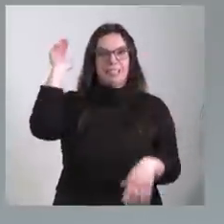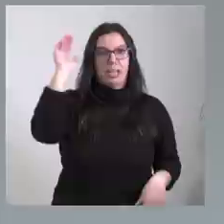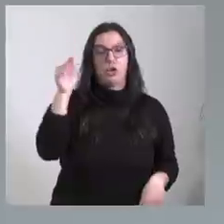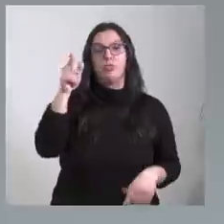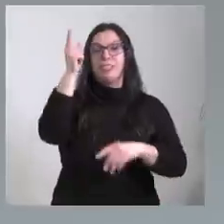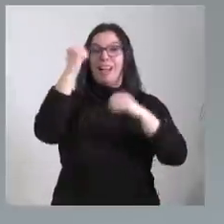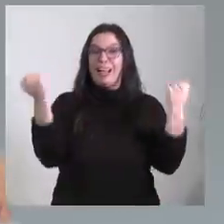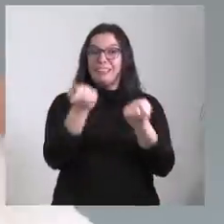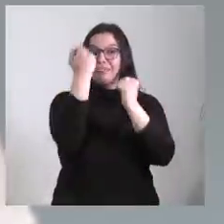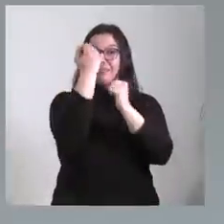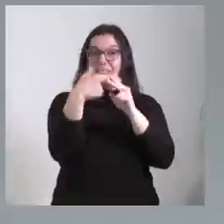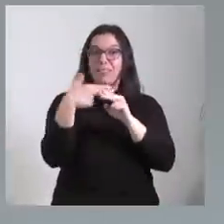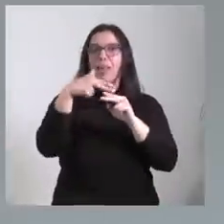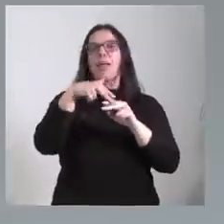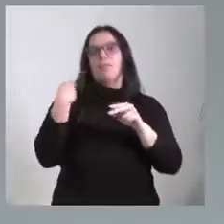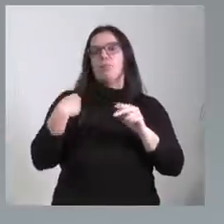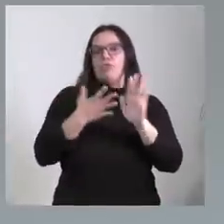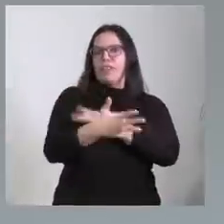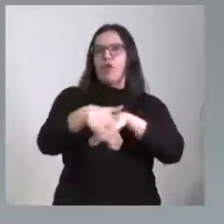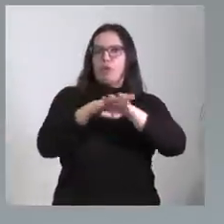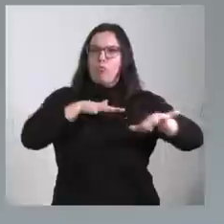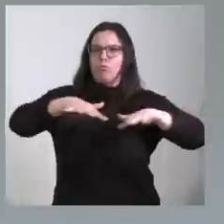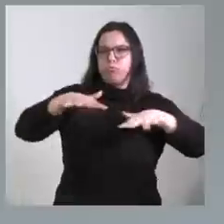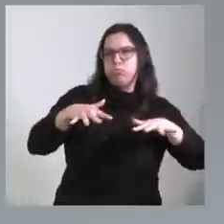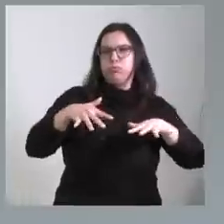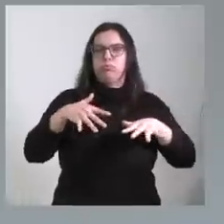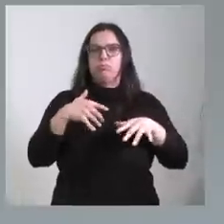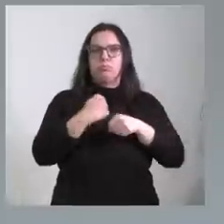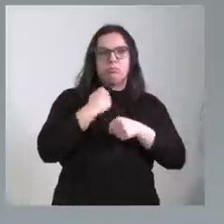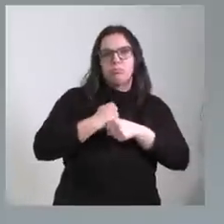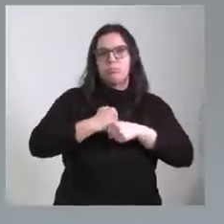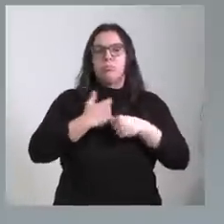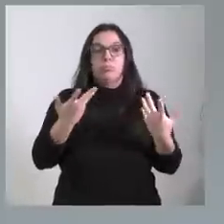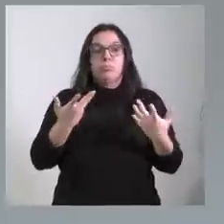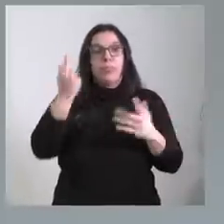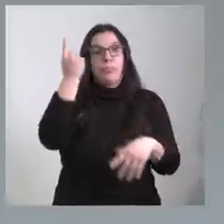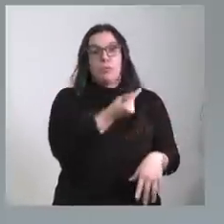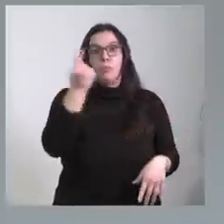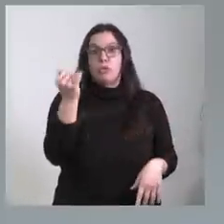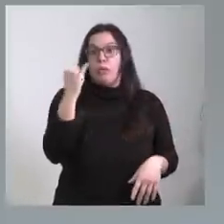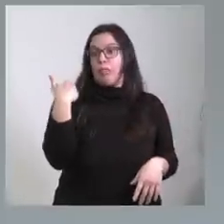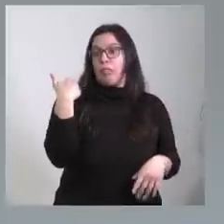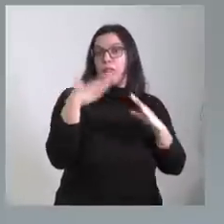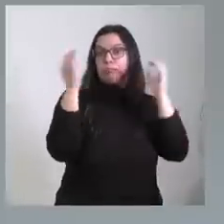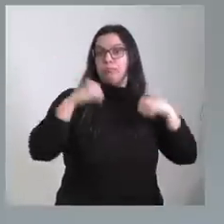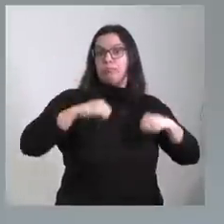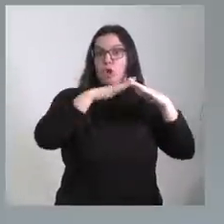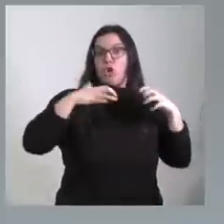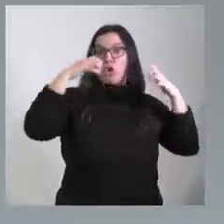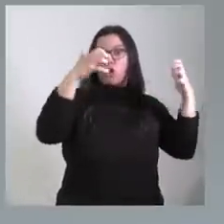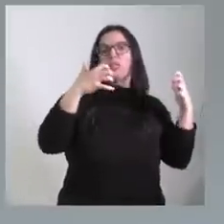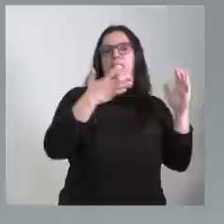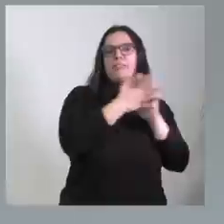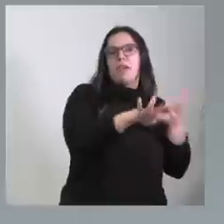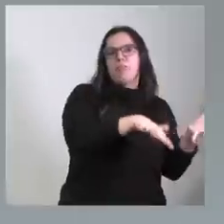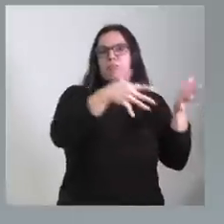determinan claramente un gobierno en acción un en actividad Un gobierno que dispone de un presupuesto recién aprobado por las cortes de Castilla y león y que